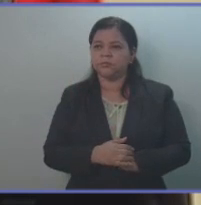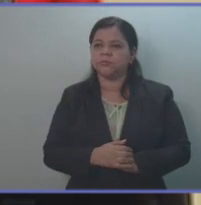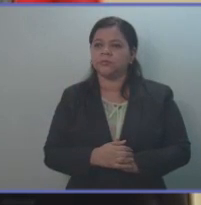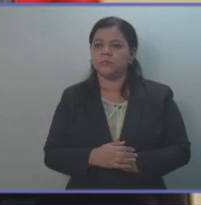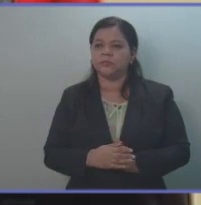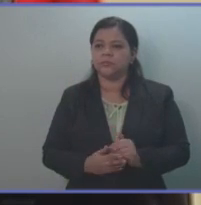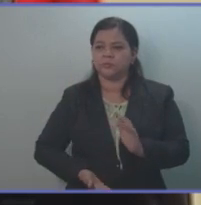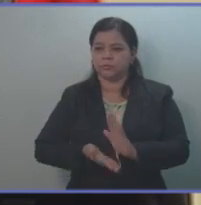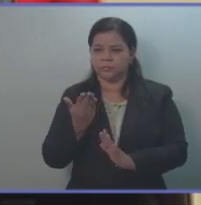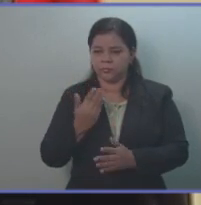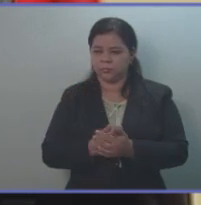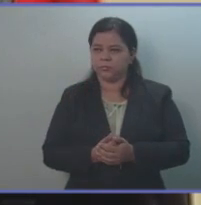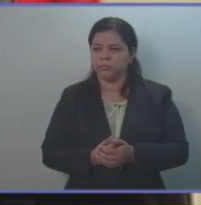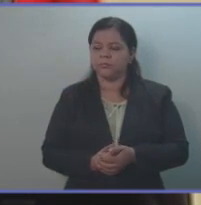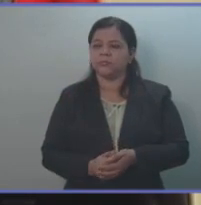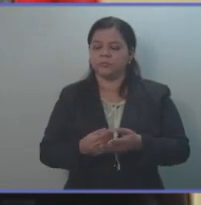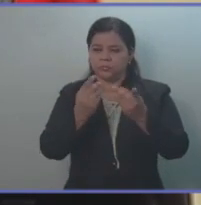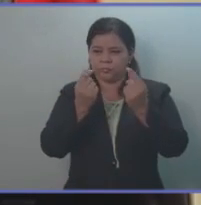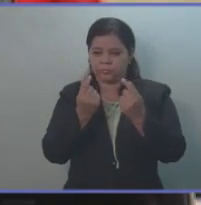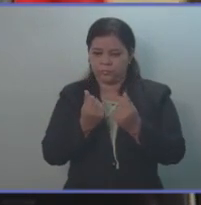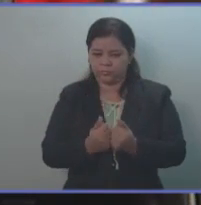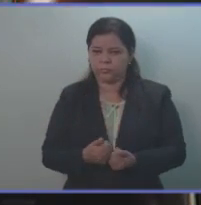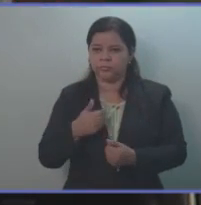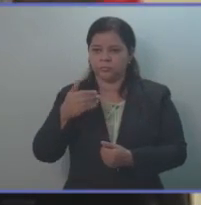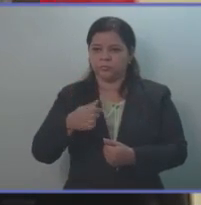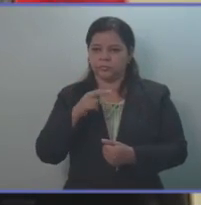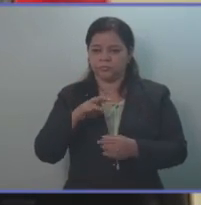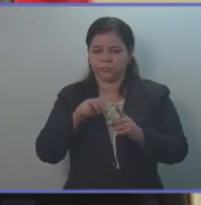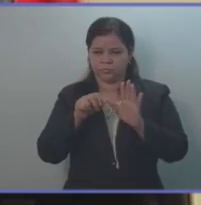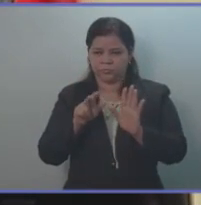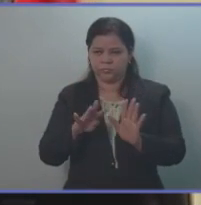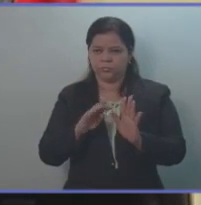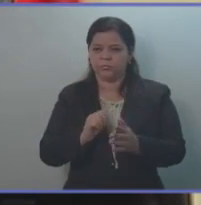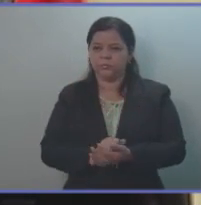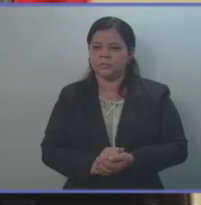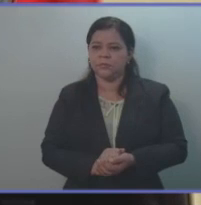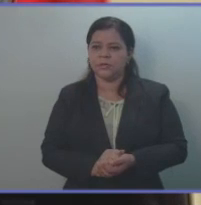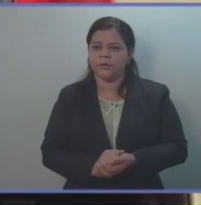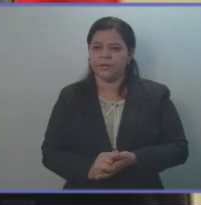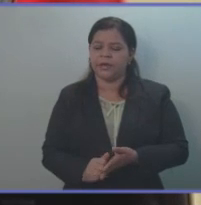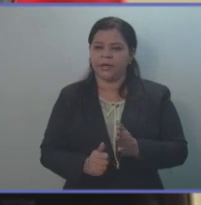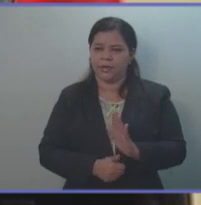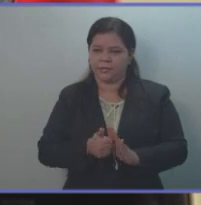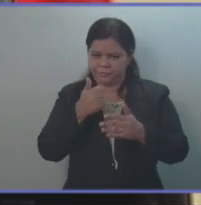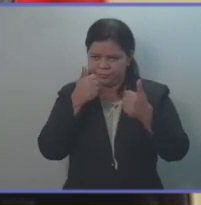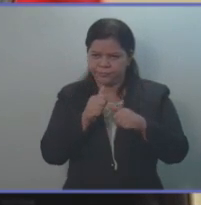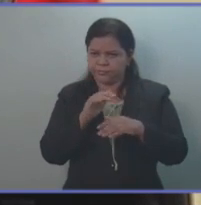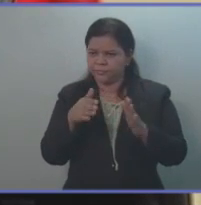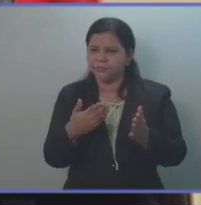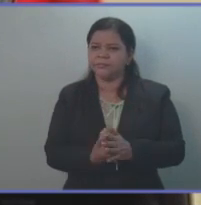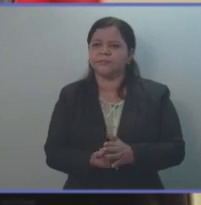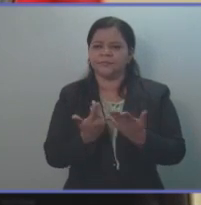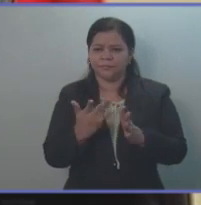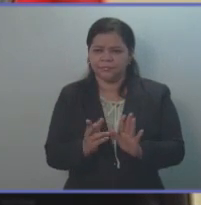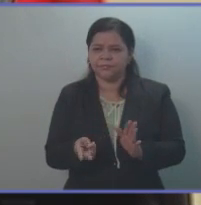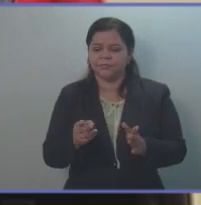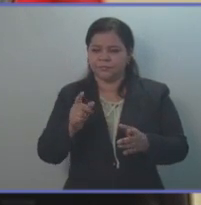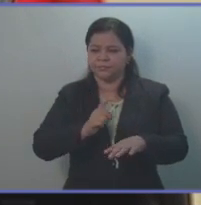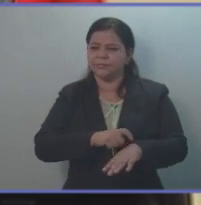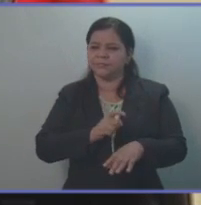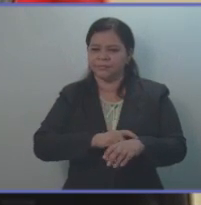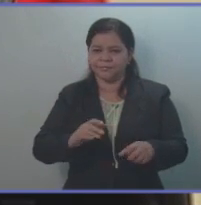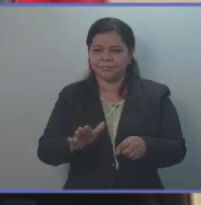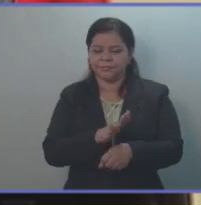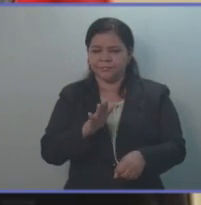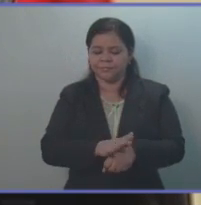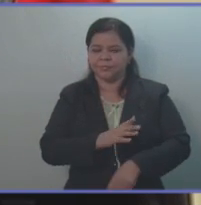fin a través del presupuesto de funcionamiento escolar. Plazas que serán asignadas al personal existente en modalidades de jornada completa